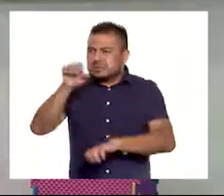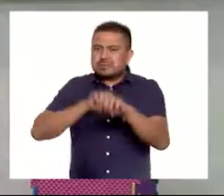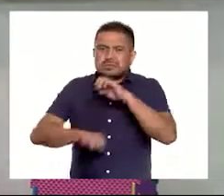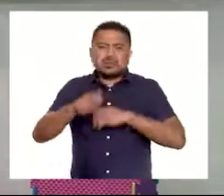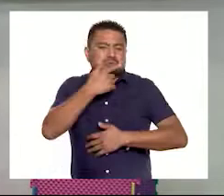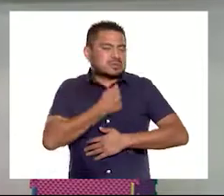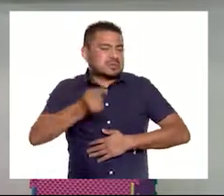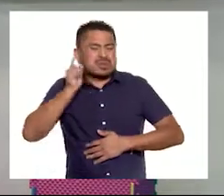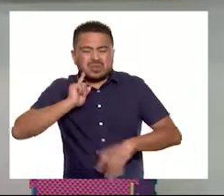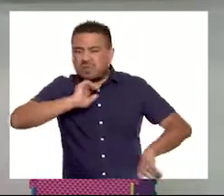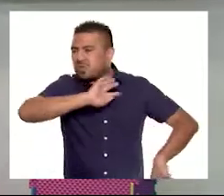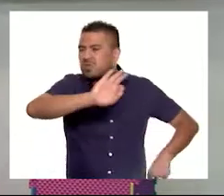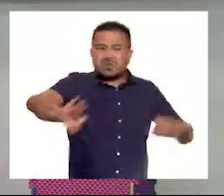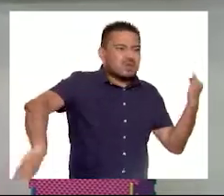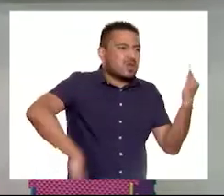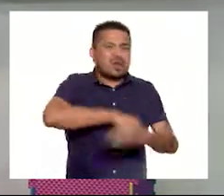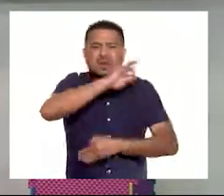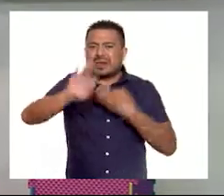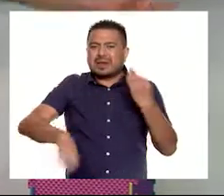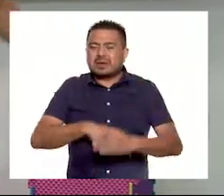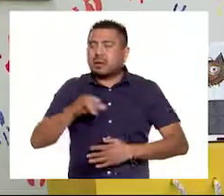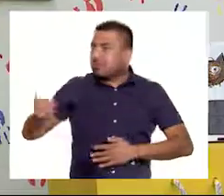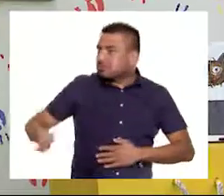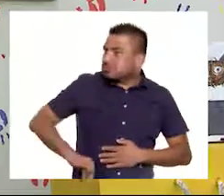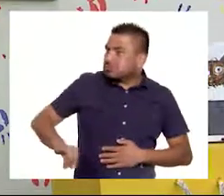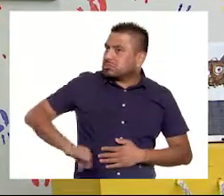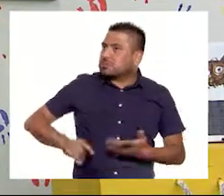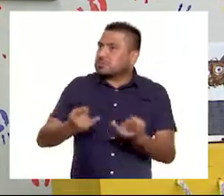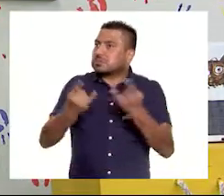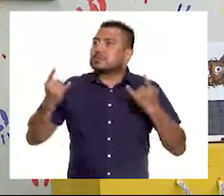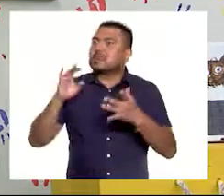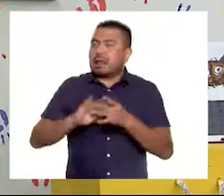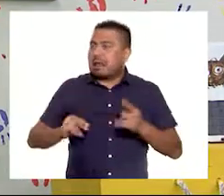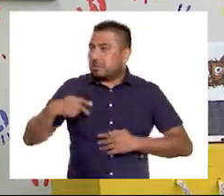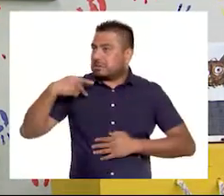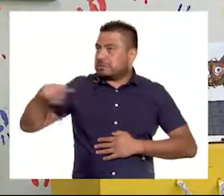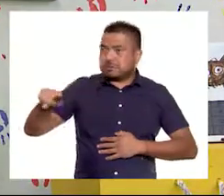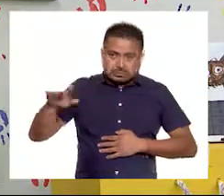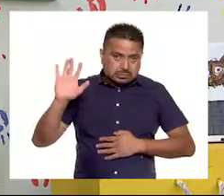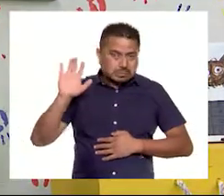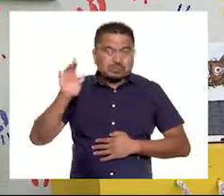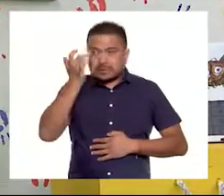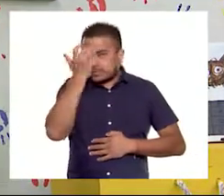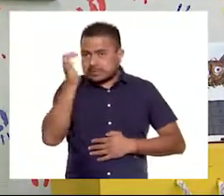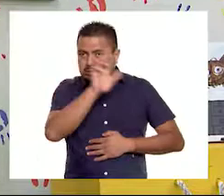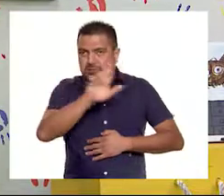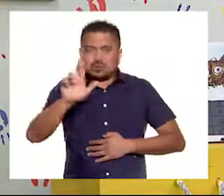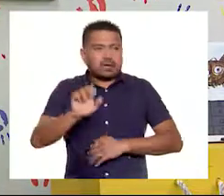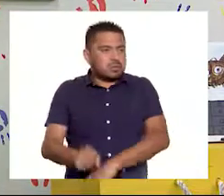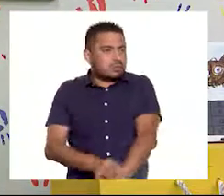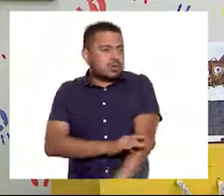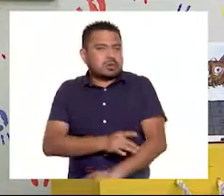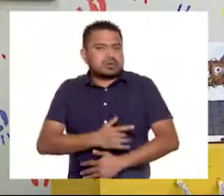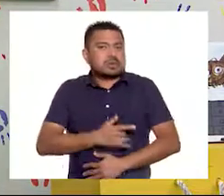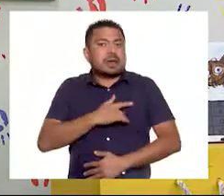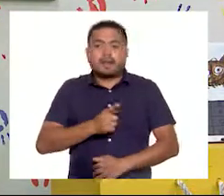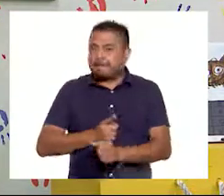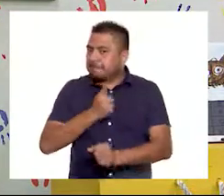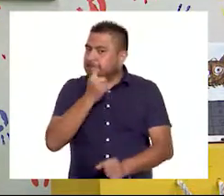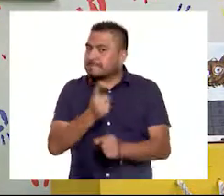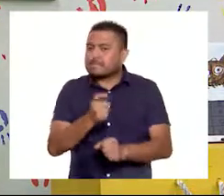los adultos, ¡todos! Fue muy interesante la historia de Montse. Ella reconoció esa emoción que sentía